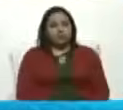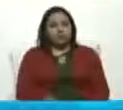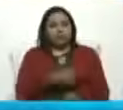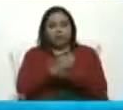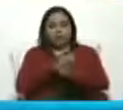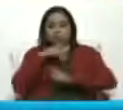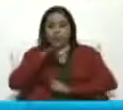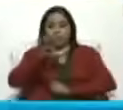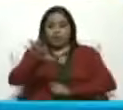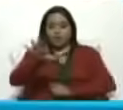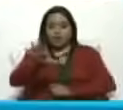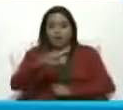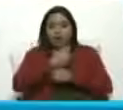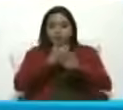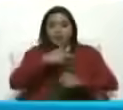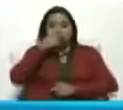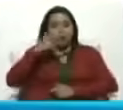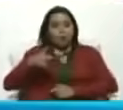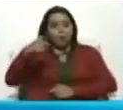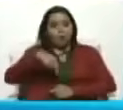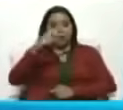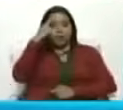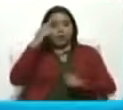llegó el día de iniciarlo todo.